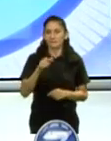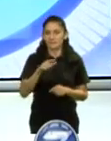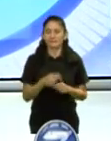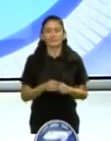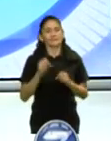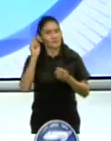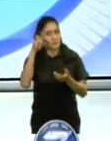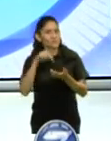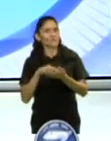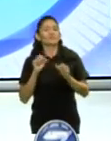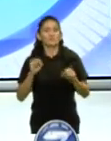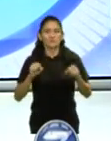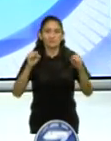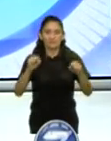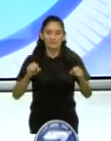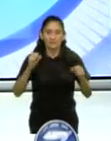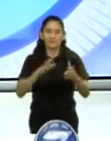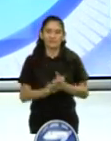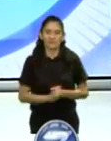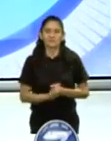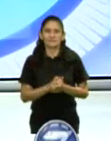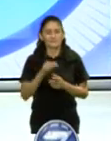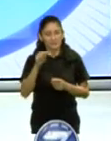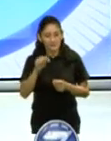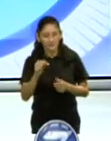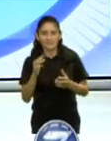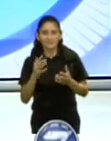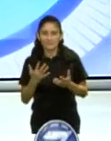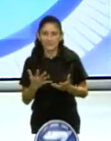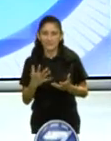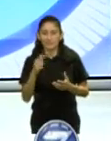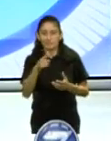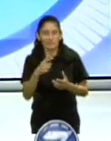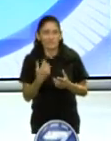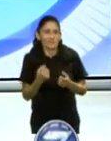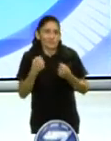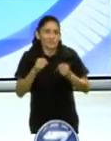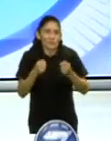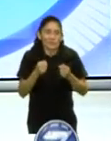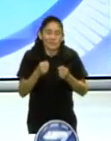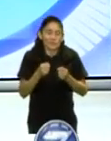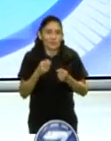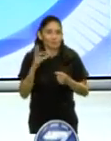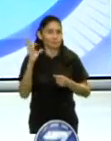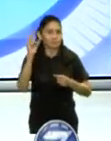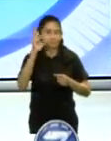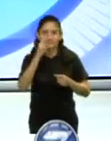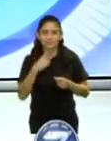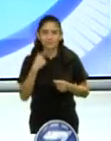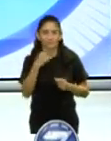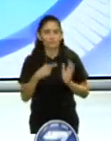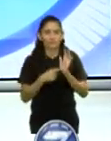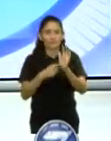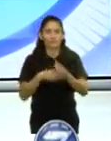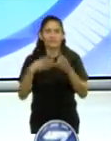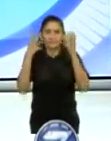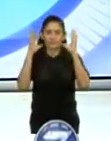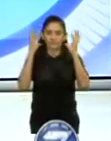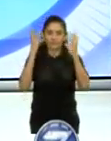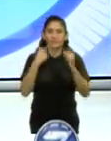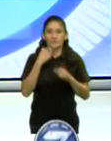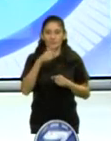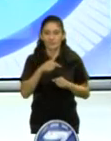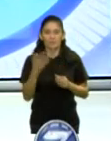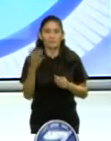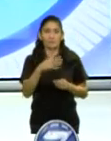algo que podría salir de lo insólito, como verán a continuación, nos vamos a ubicar precisamente en Chiquimula, Nancy, así por es. El tema